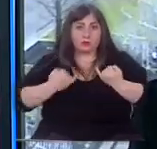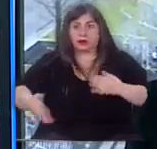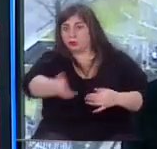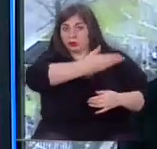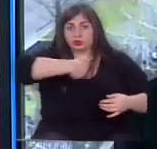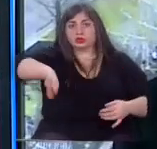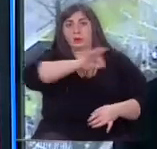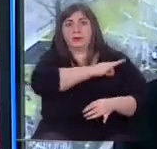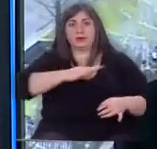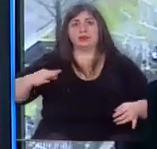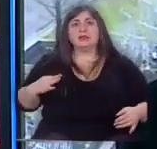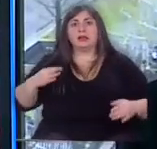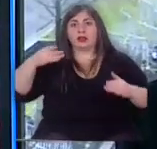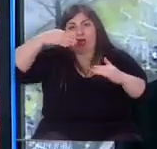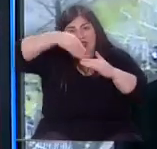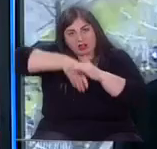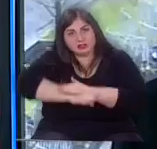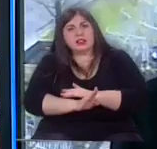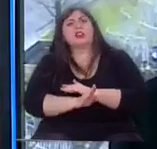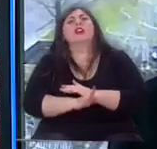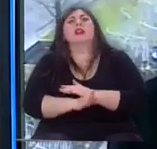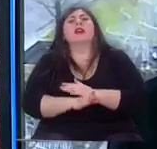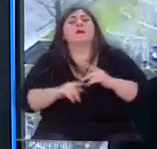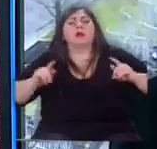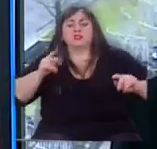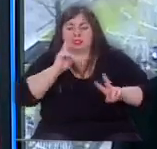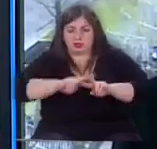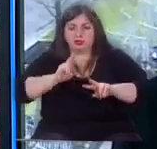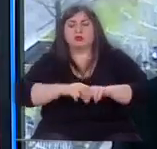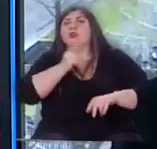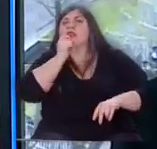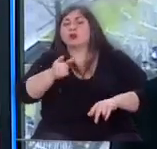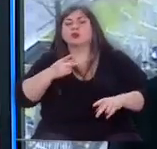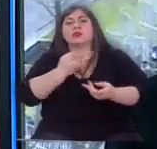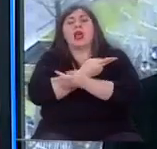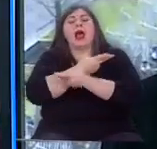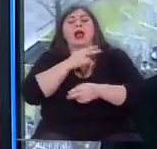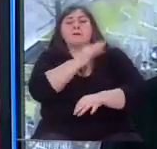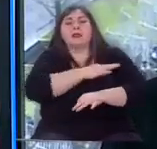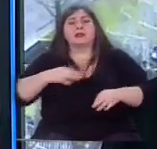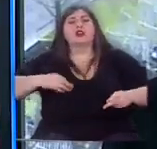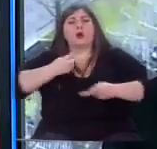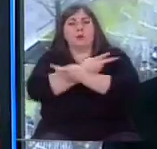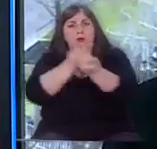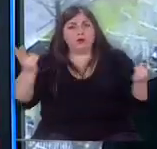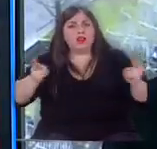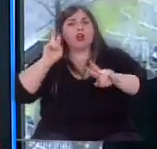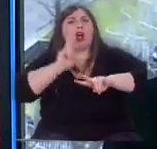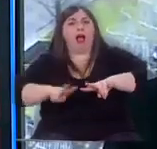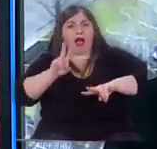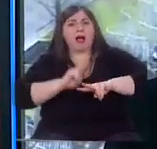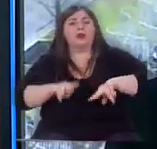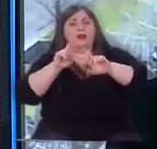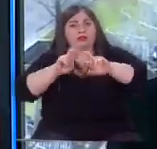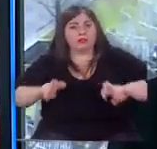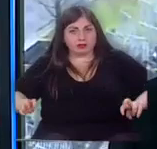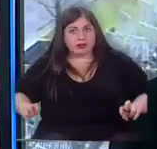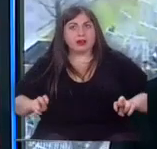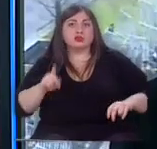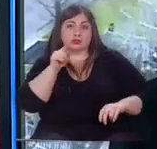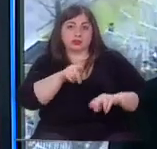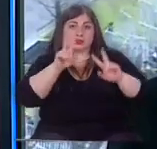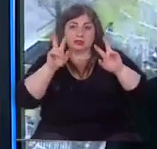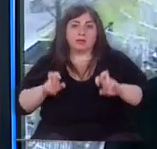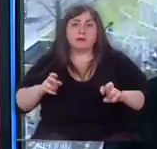nosotros como Ministerio del Interior hemos hecho una denuncia al Ministerio Público para que realice una investigación al